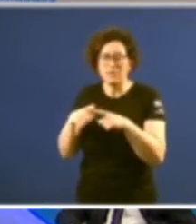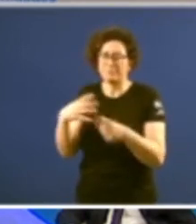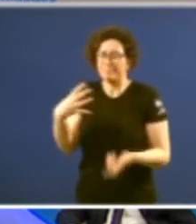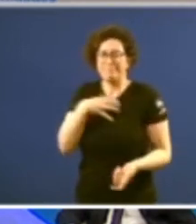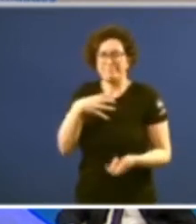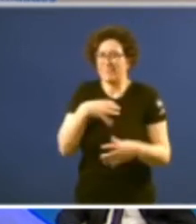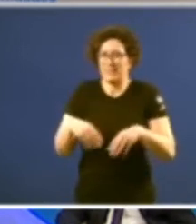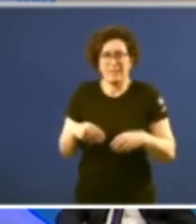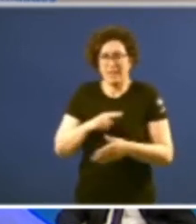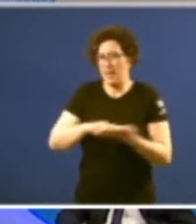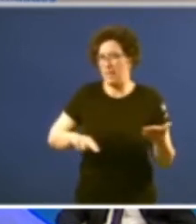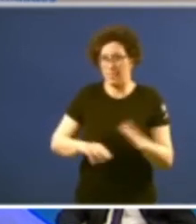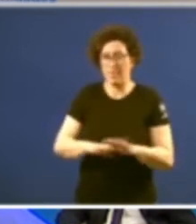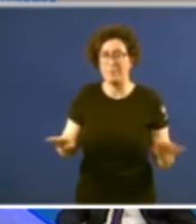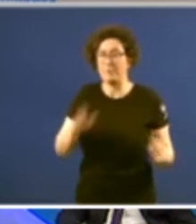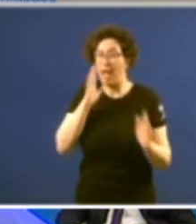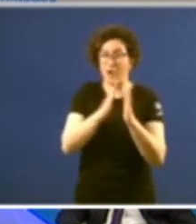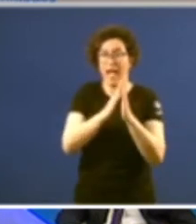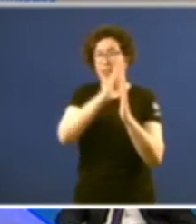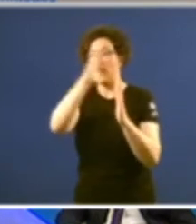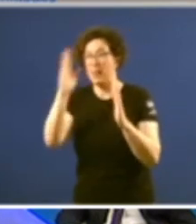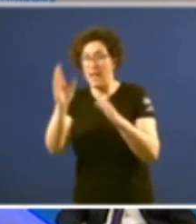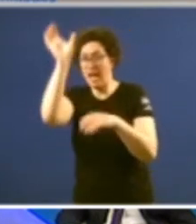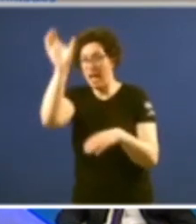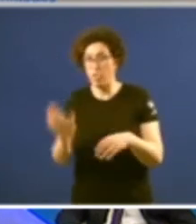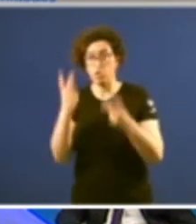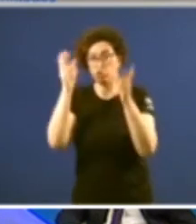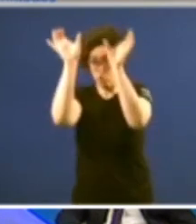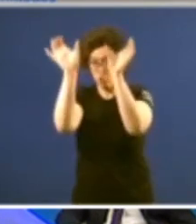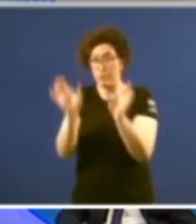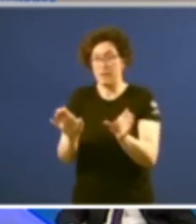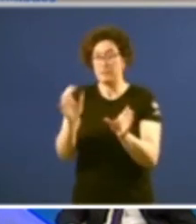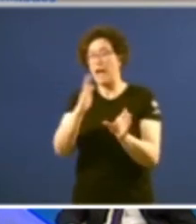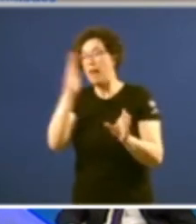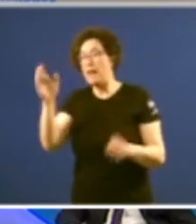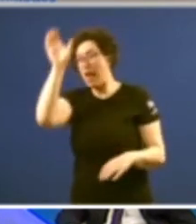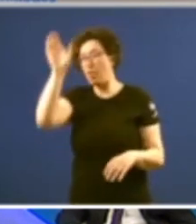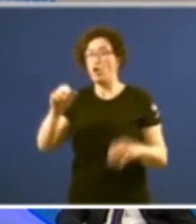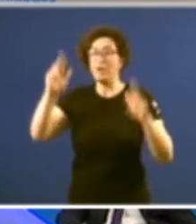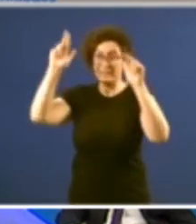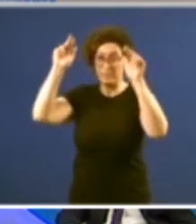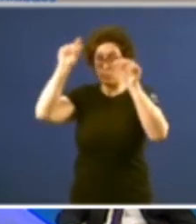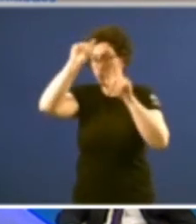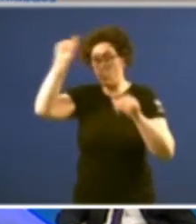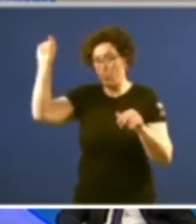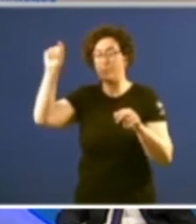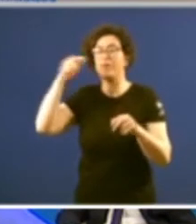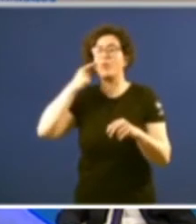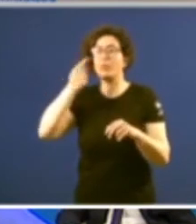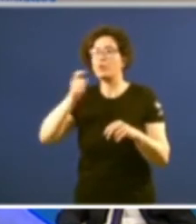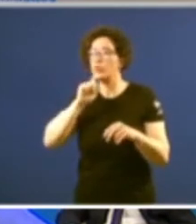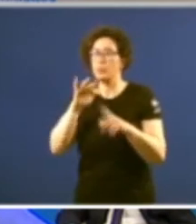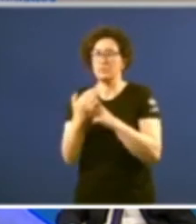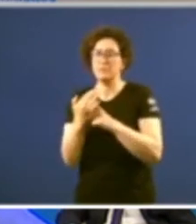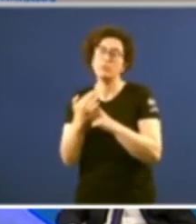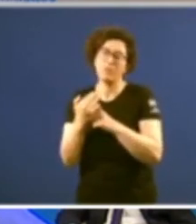para Galicia e ao lado hai esas dúas colunas completas o título este para que vexades como estaba a